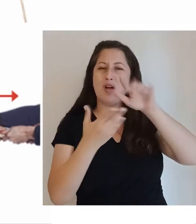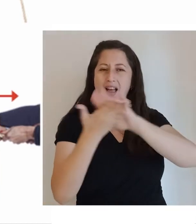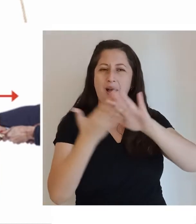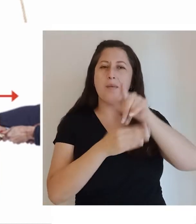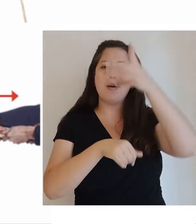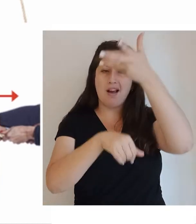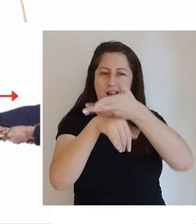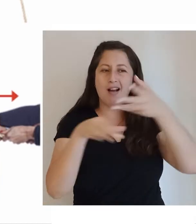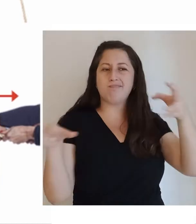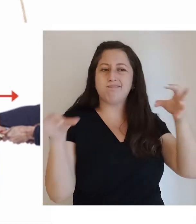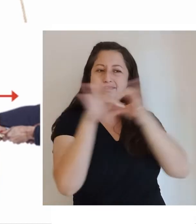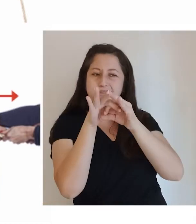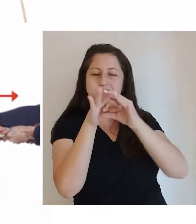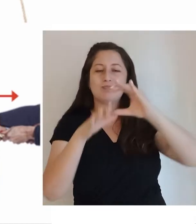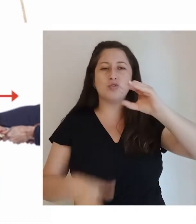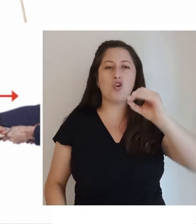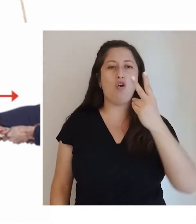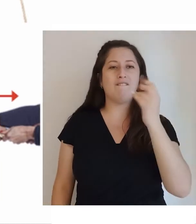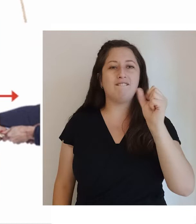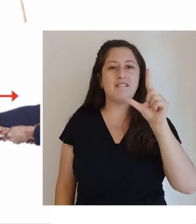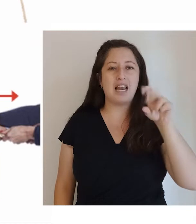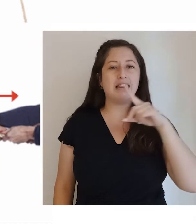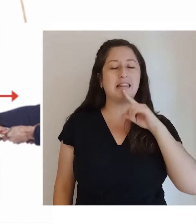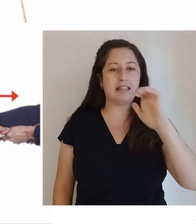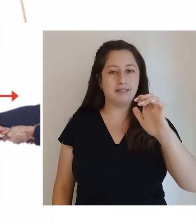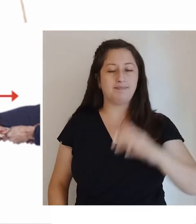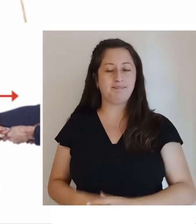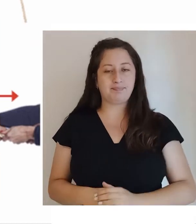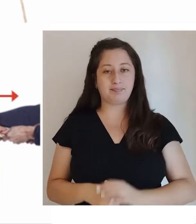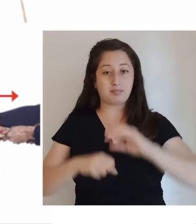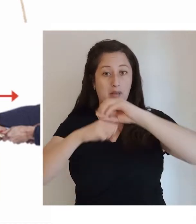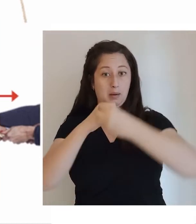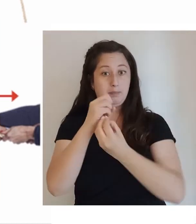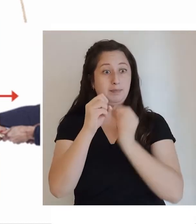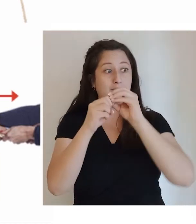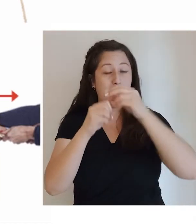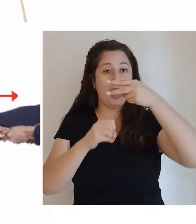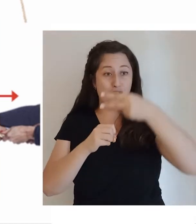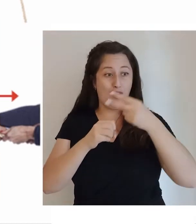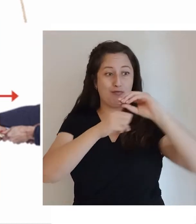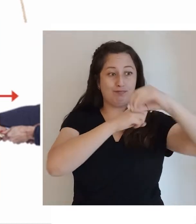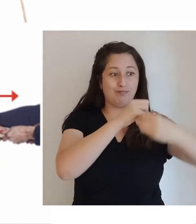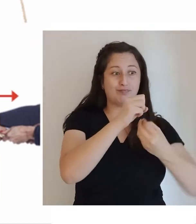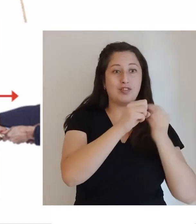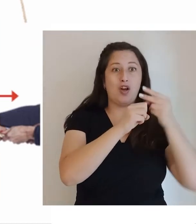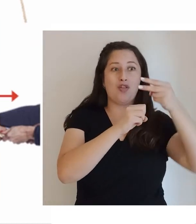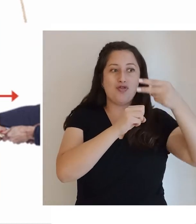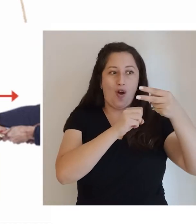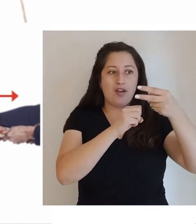se establecen enlaces covalentes. En la molécula de hidrógeno, un átomo de